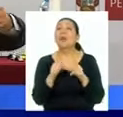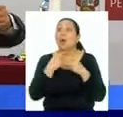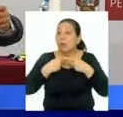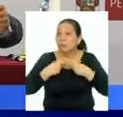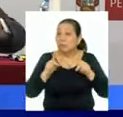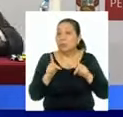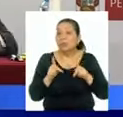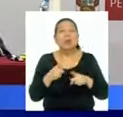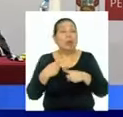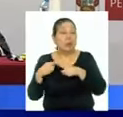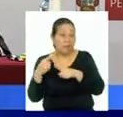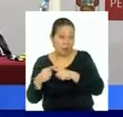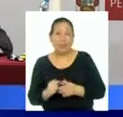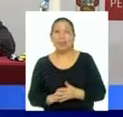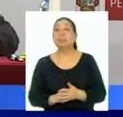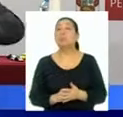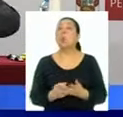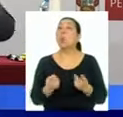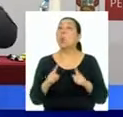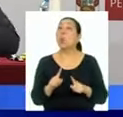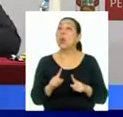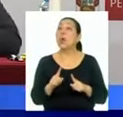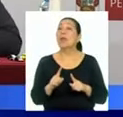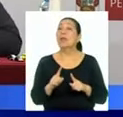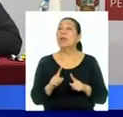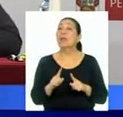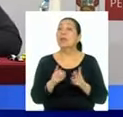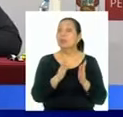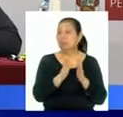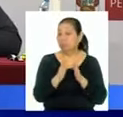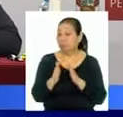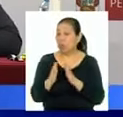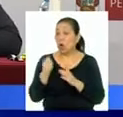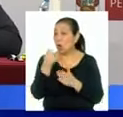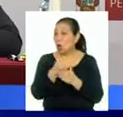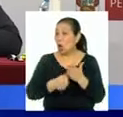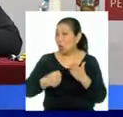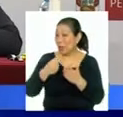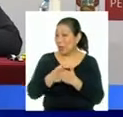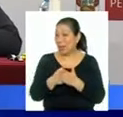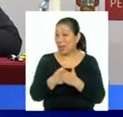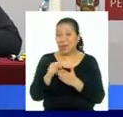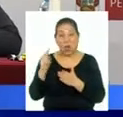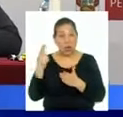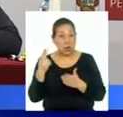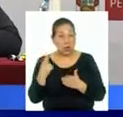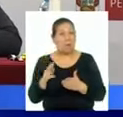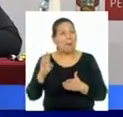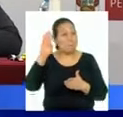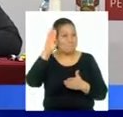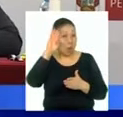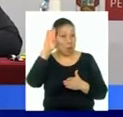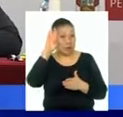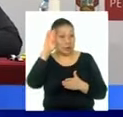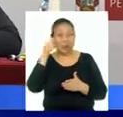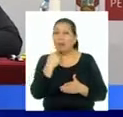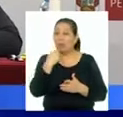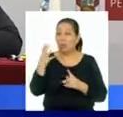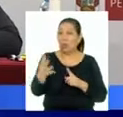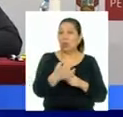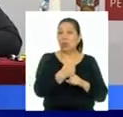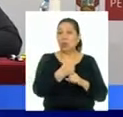difundido en los medios de comunicación. En cuanto al eje de orden interno y la lucha contra el delito, la Policía Nacional del Perú